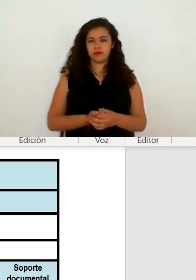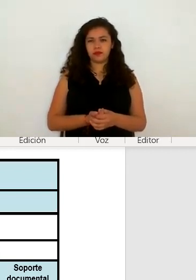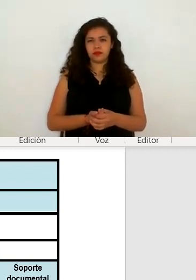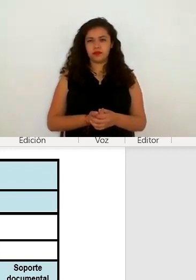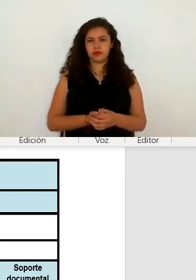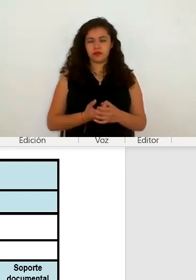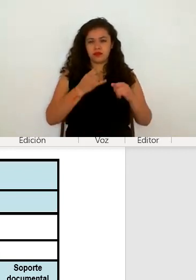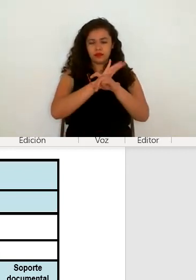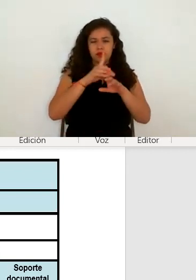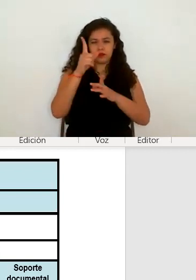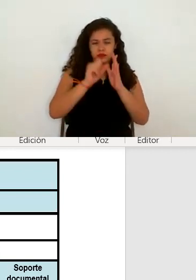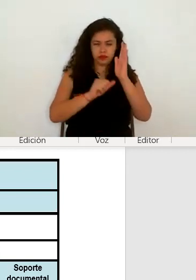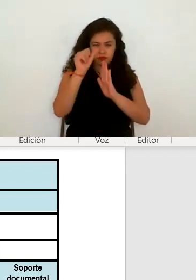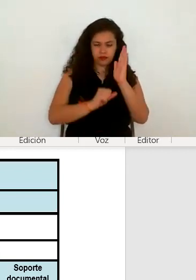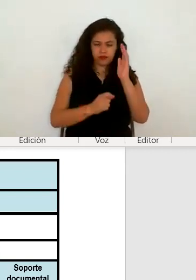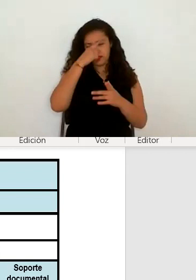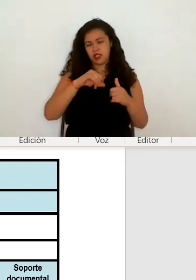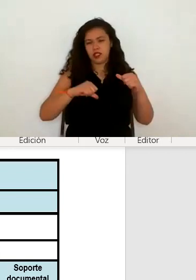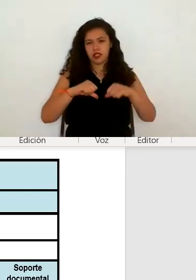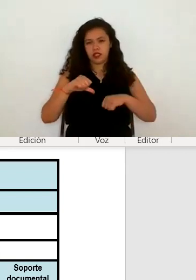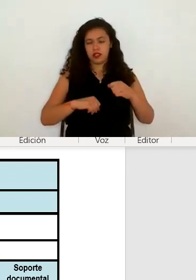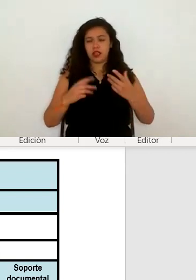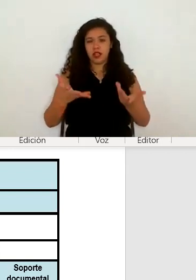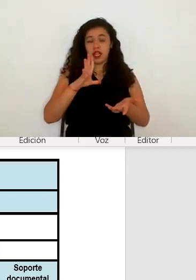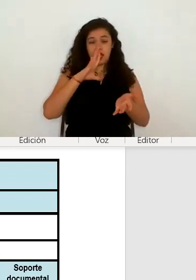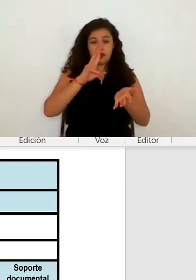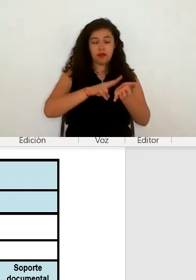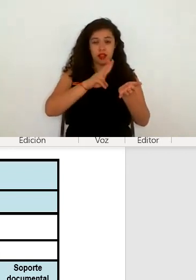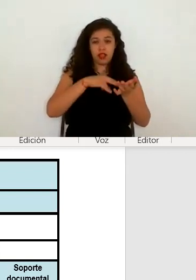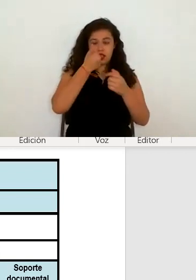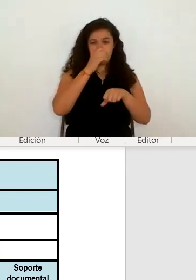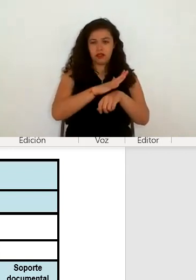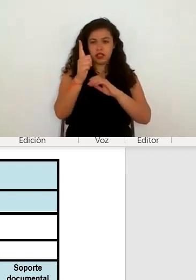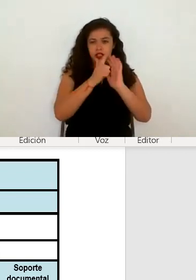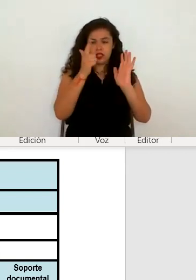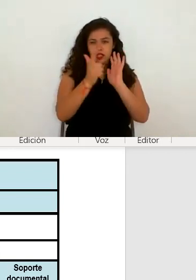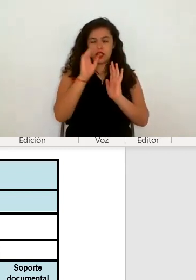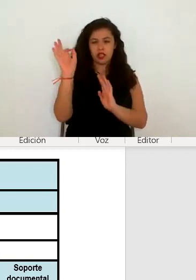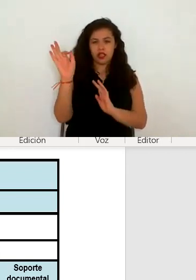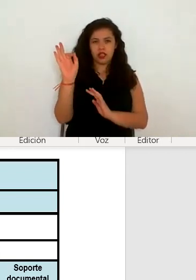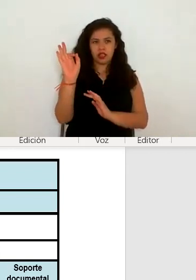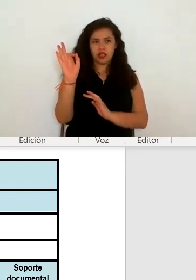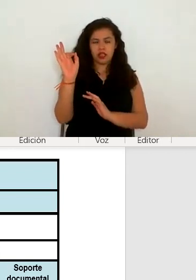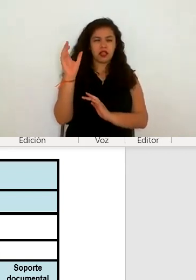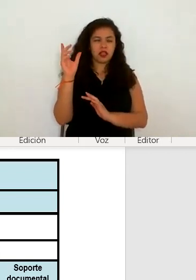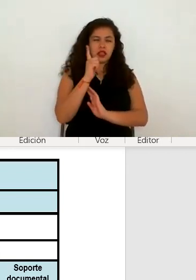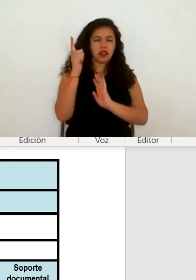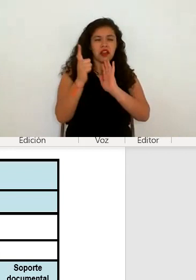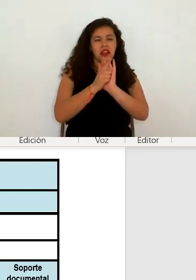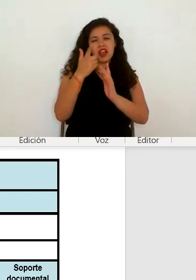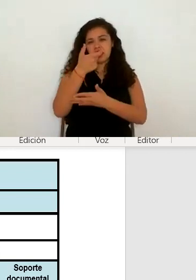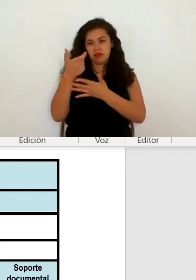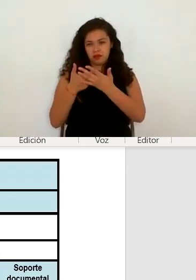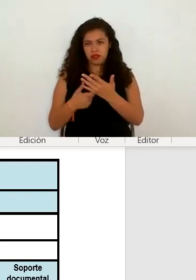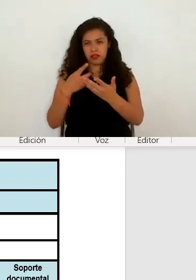informes mensuales de actividades. Estos tienen un valor administrativo, legal, fiscal y contable. Son las 4